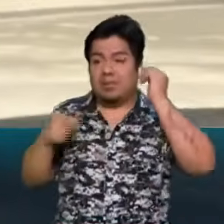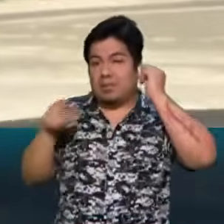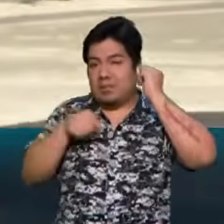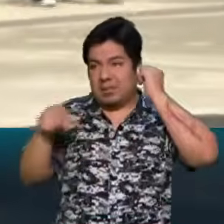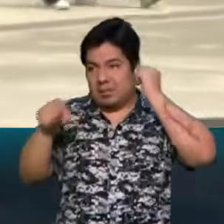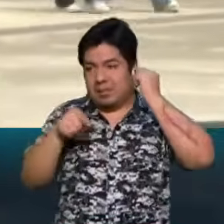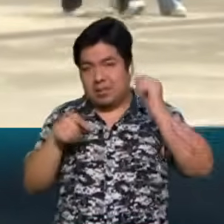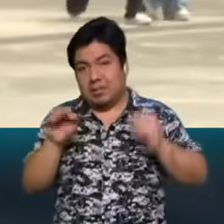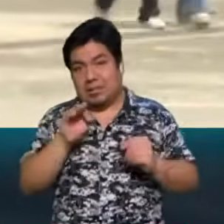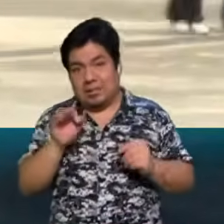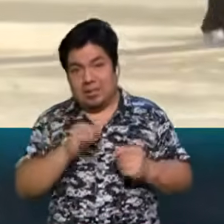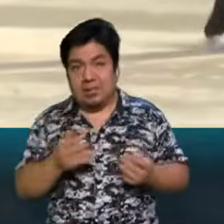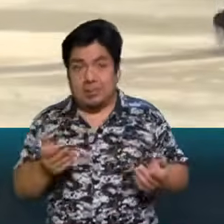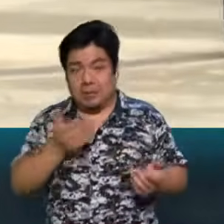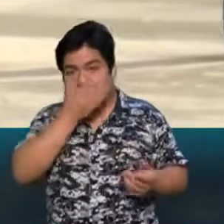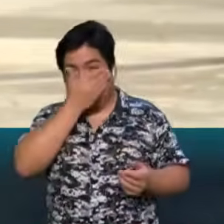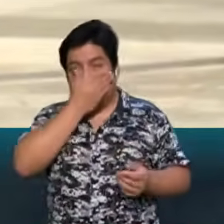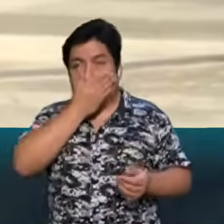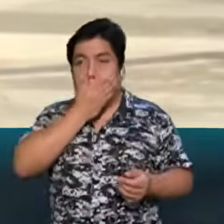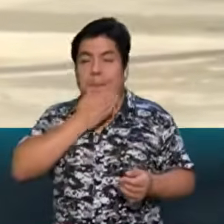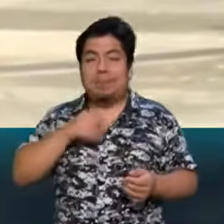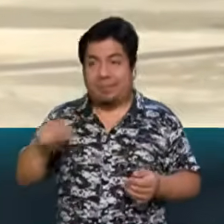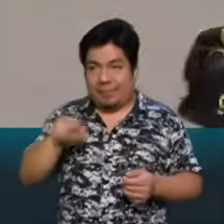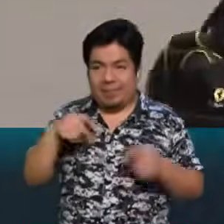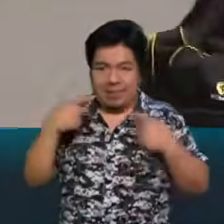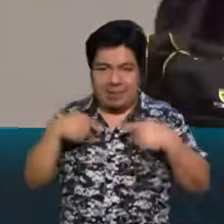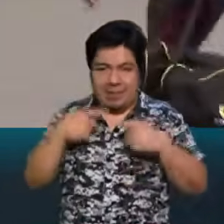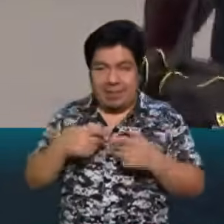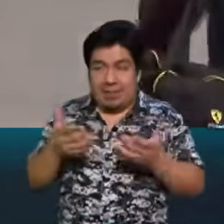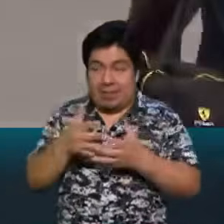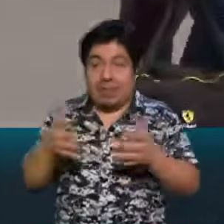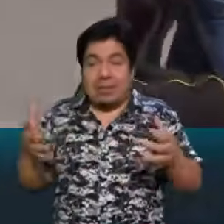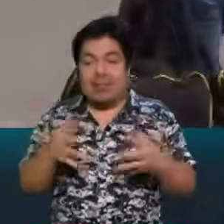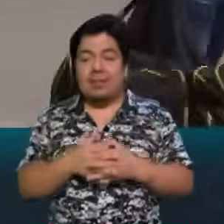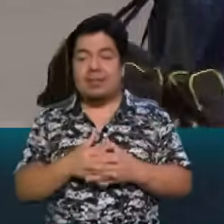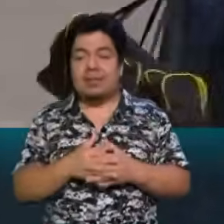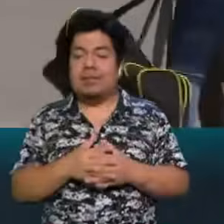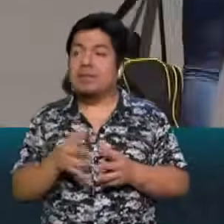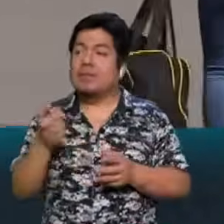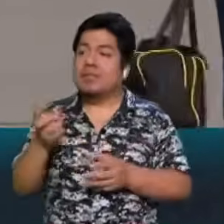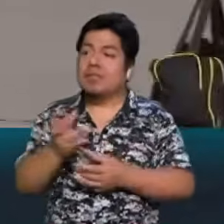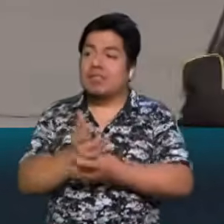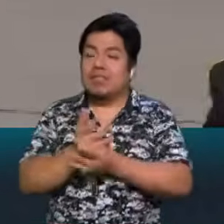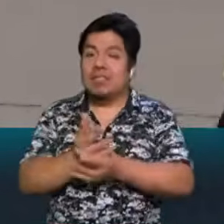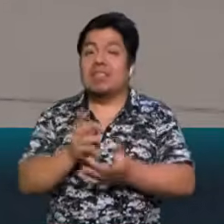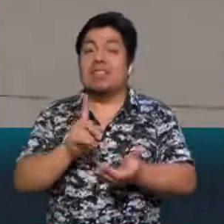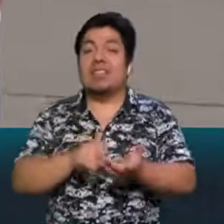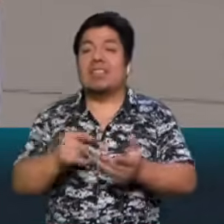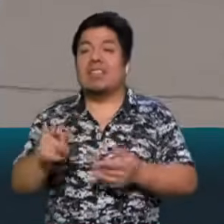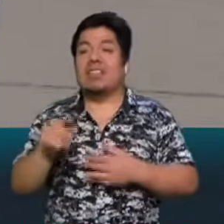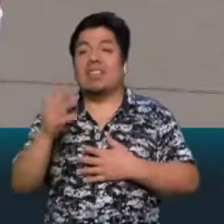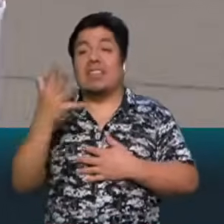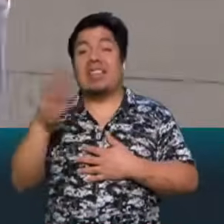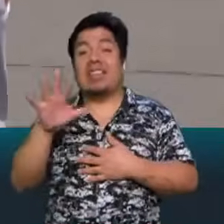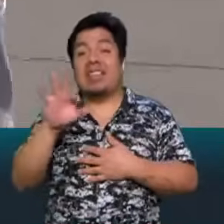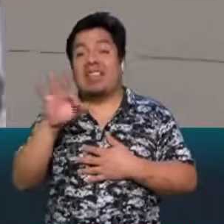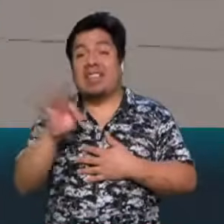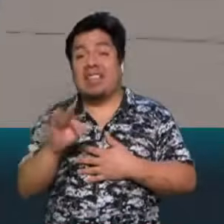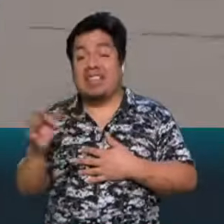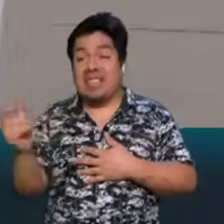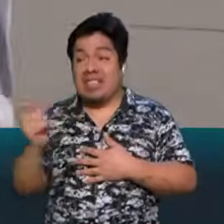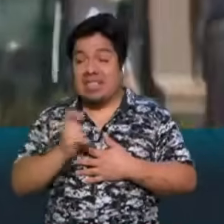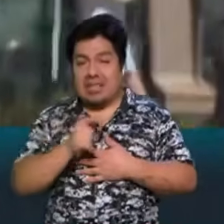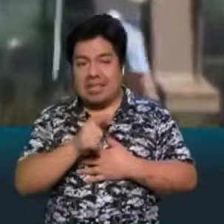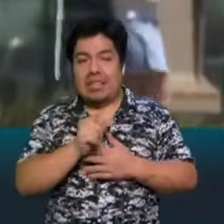estudio o alguien de tu audiencia tan grande nos dijera quién puede gastar menos del 10% de su ingreso